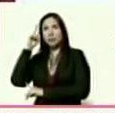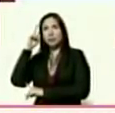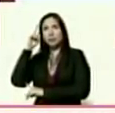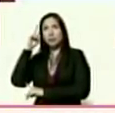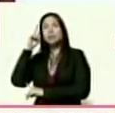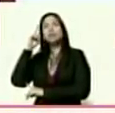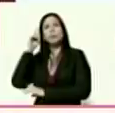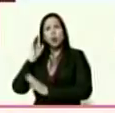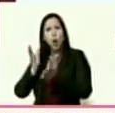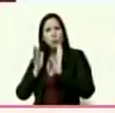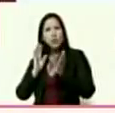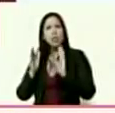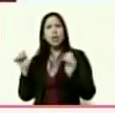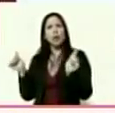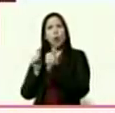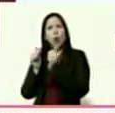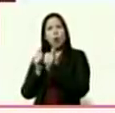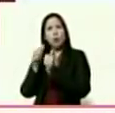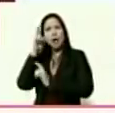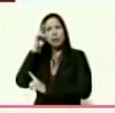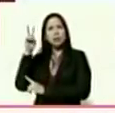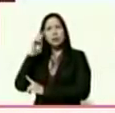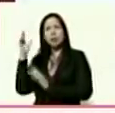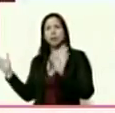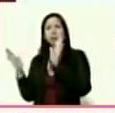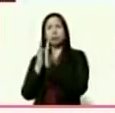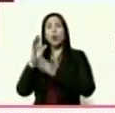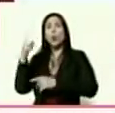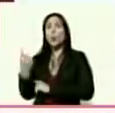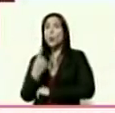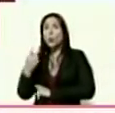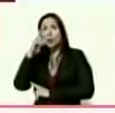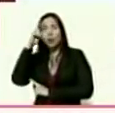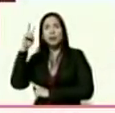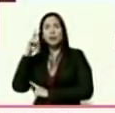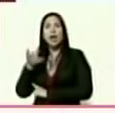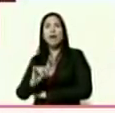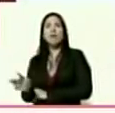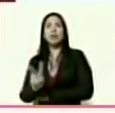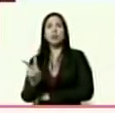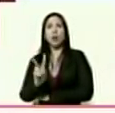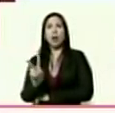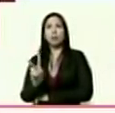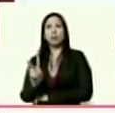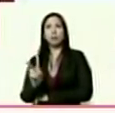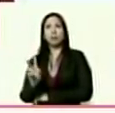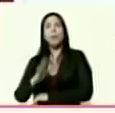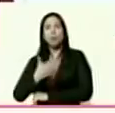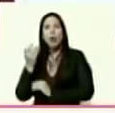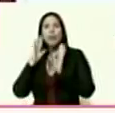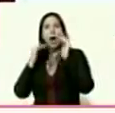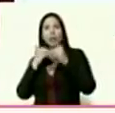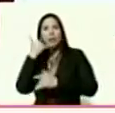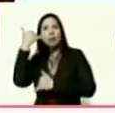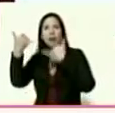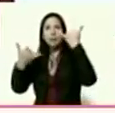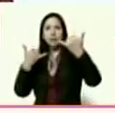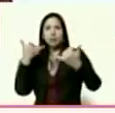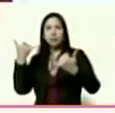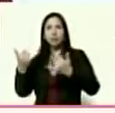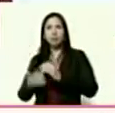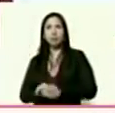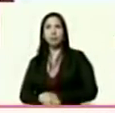con el canciller Jorge Arreaza. Ese es el único canciller que hay en Venezuela, el que los puede atender. Y